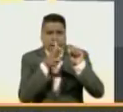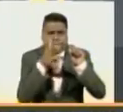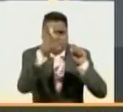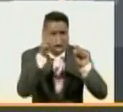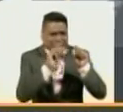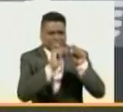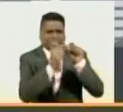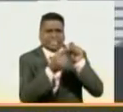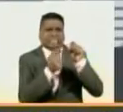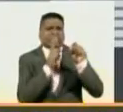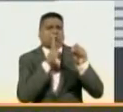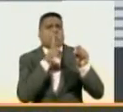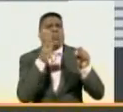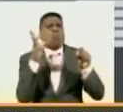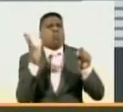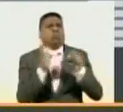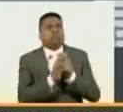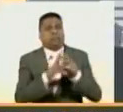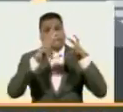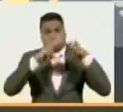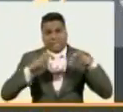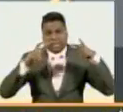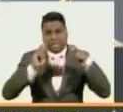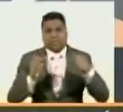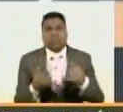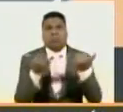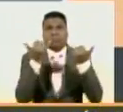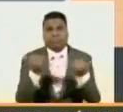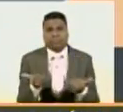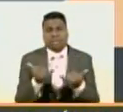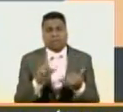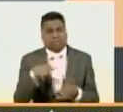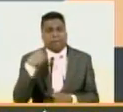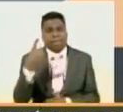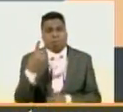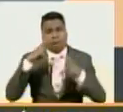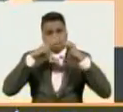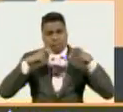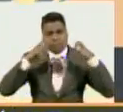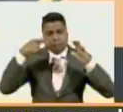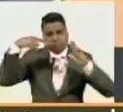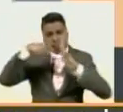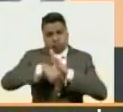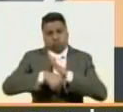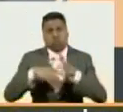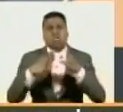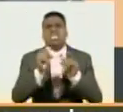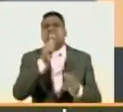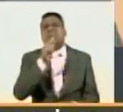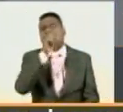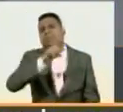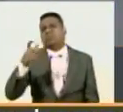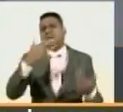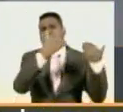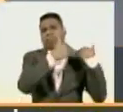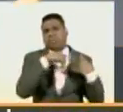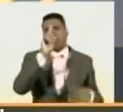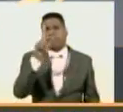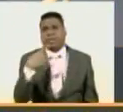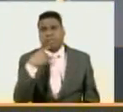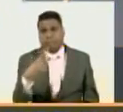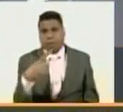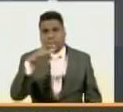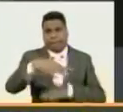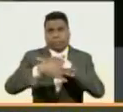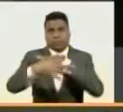profundizarán las investigaciones a que haya lugar para dar con los responsables. Informar también que en este